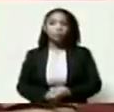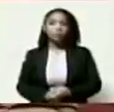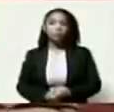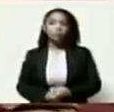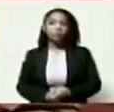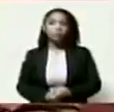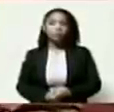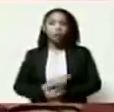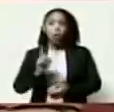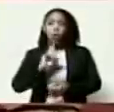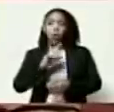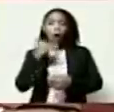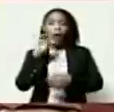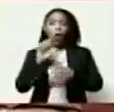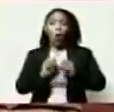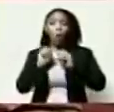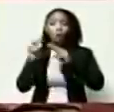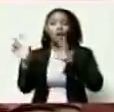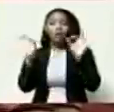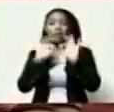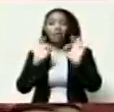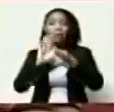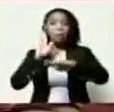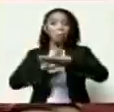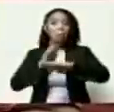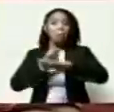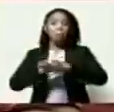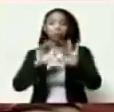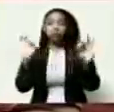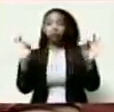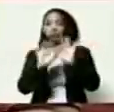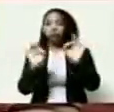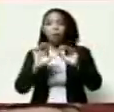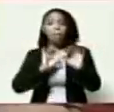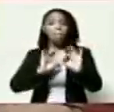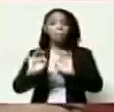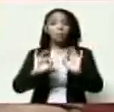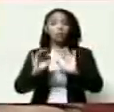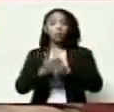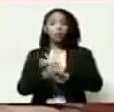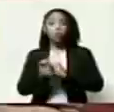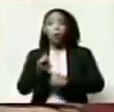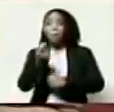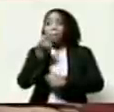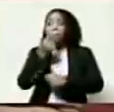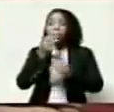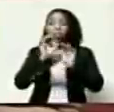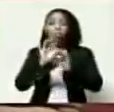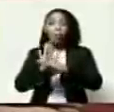No les dieron oportunidad de nada, ni les avisaron, ni los prepararon, ni una pastillita, ni nada.